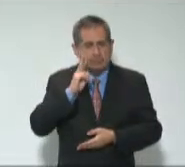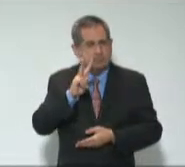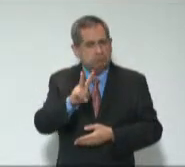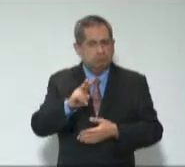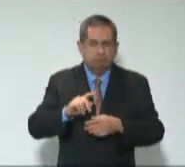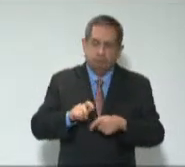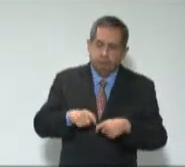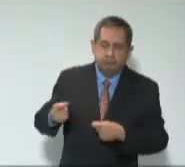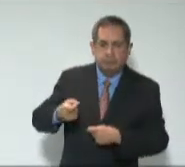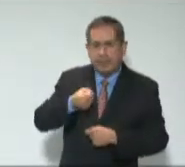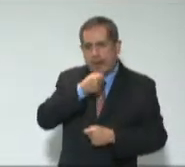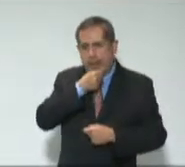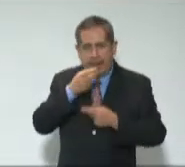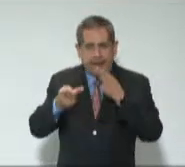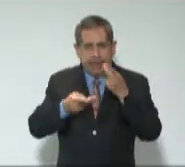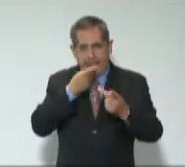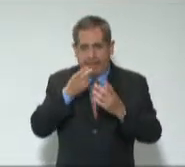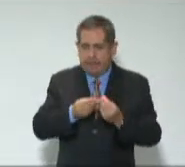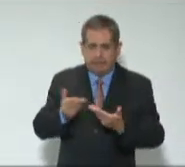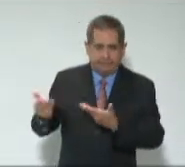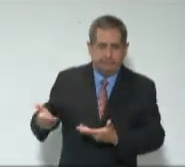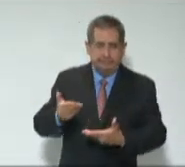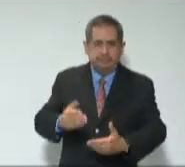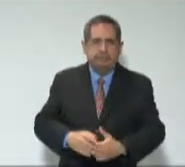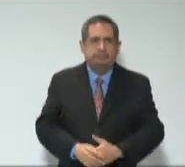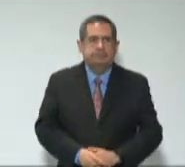cedemos el uso de la